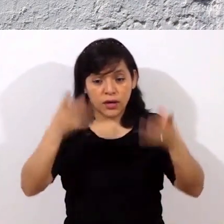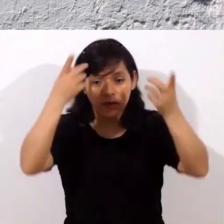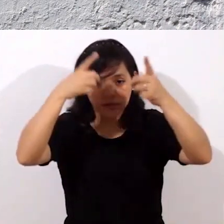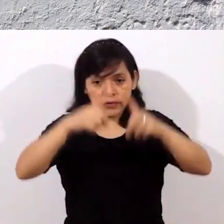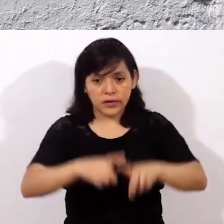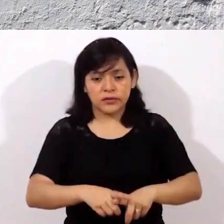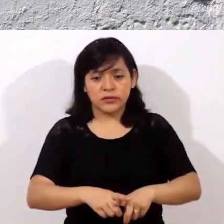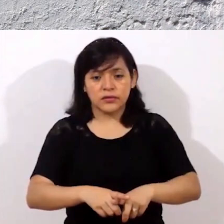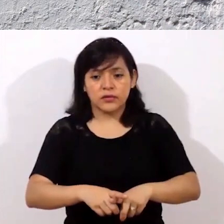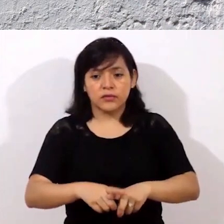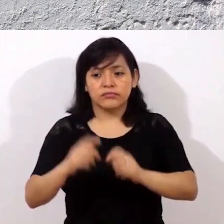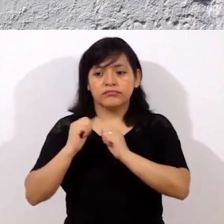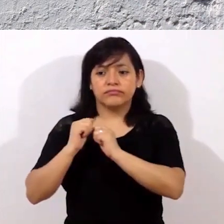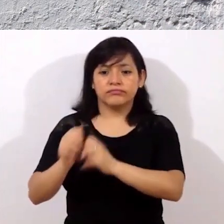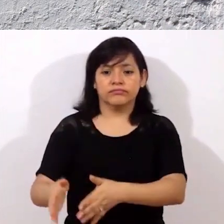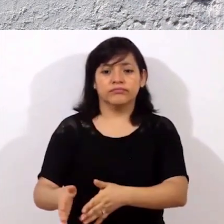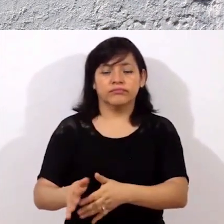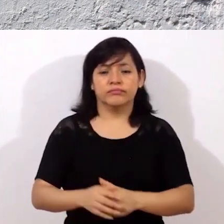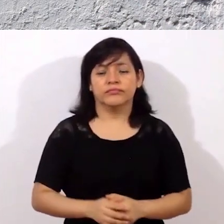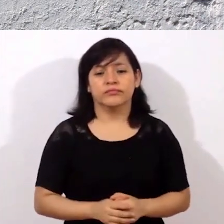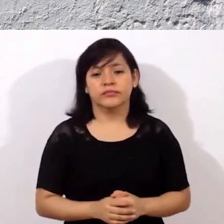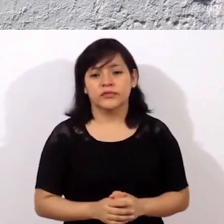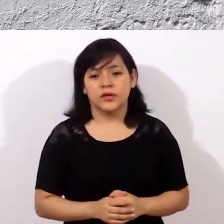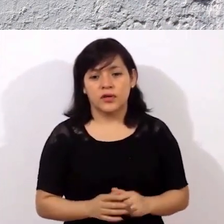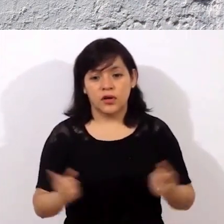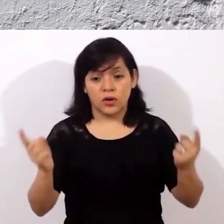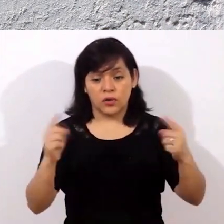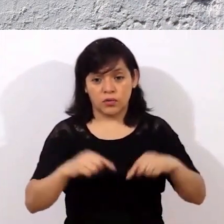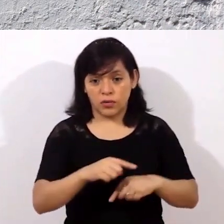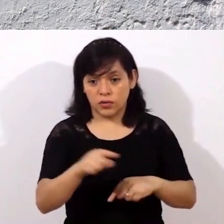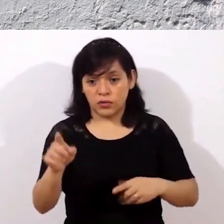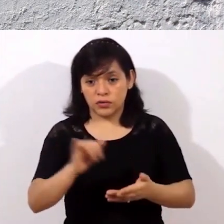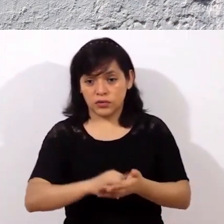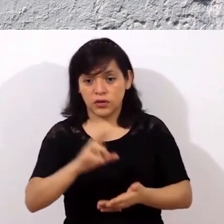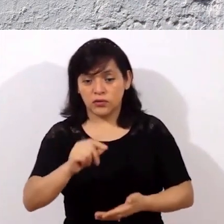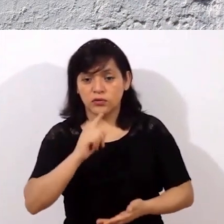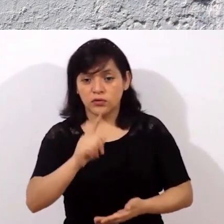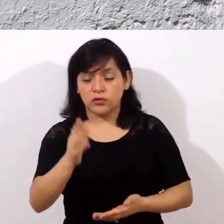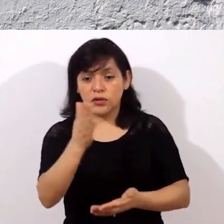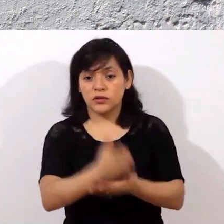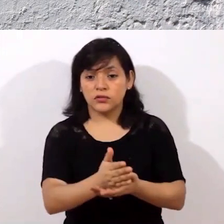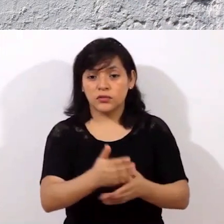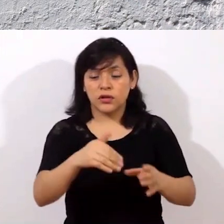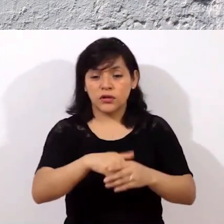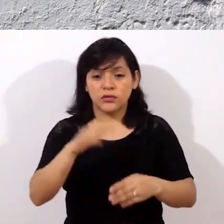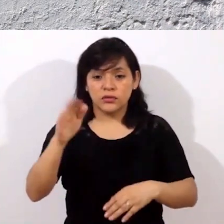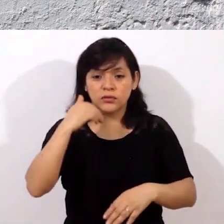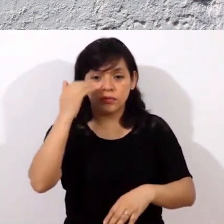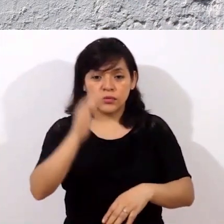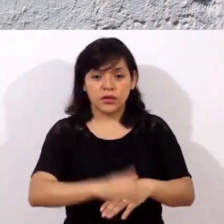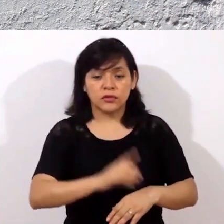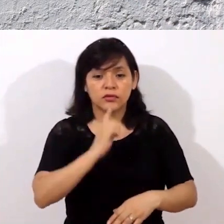Los que no son estorbados en su pecado serán destruidos por su pecado.